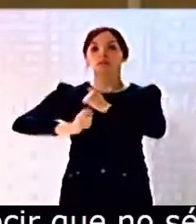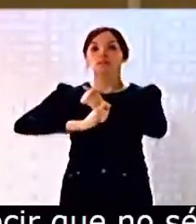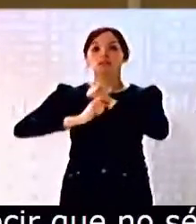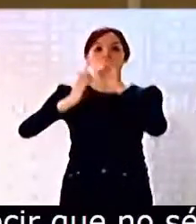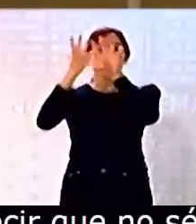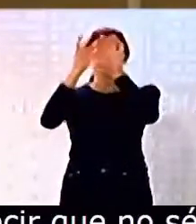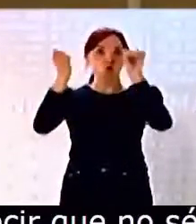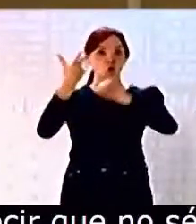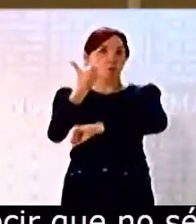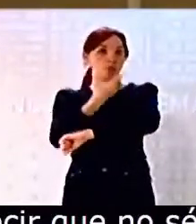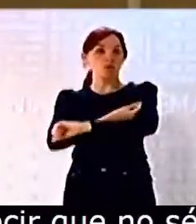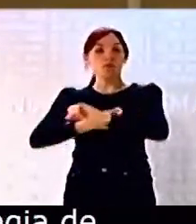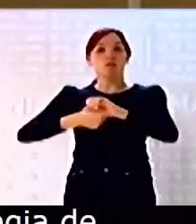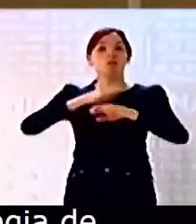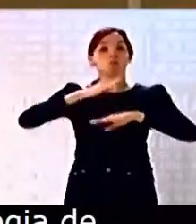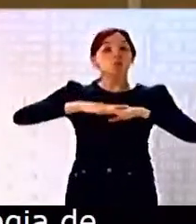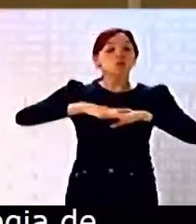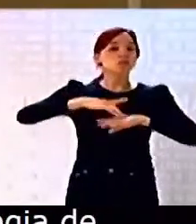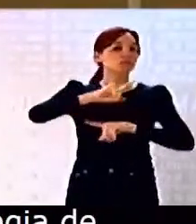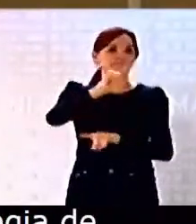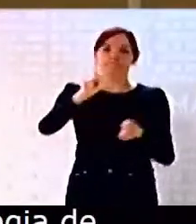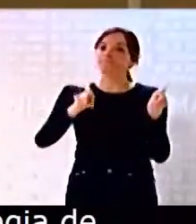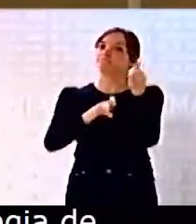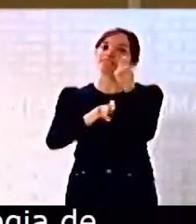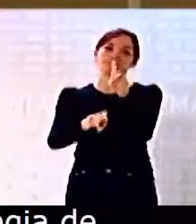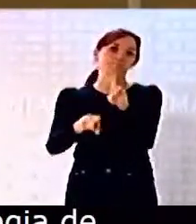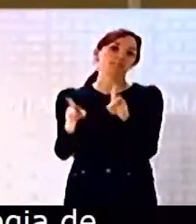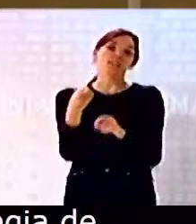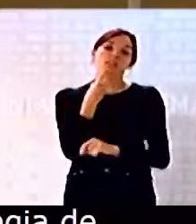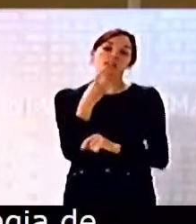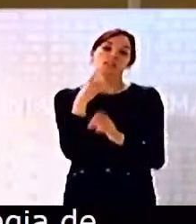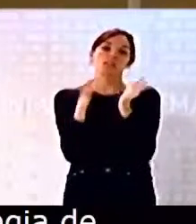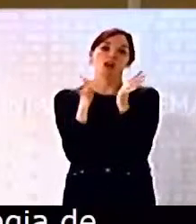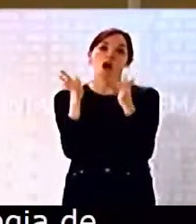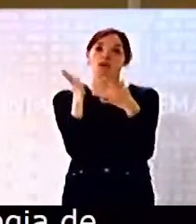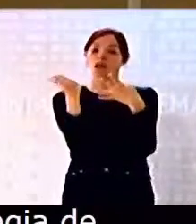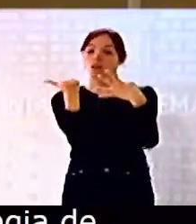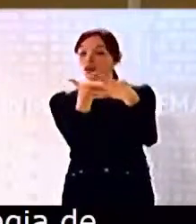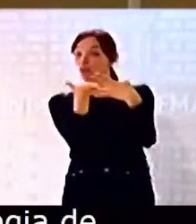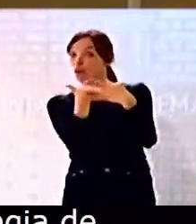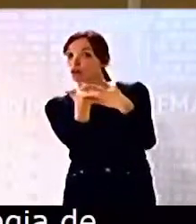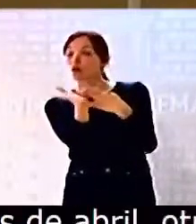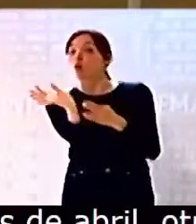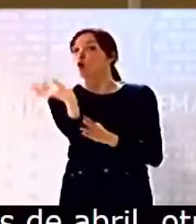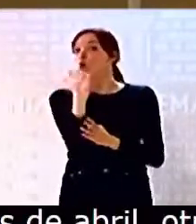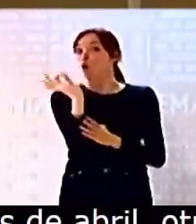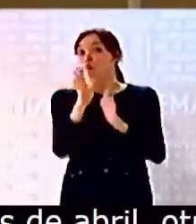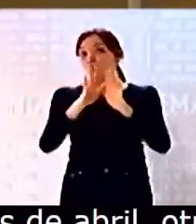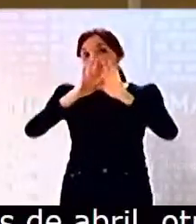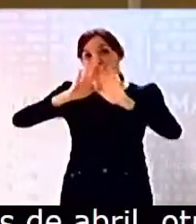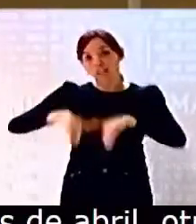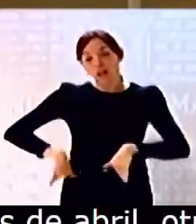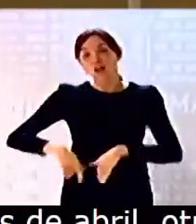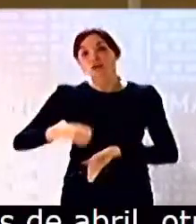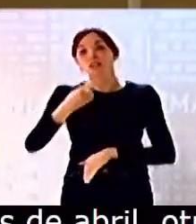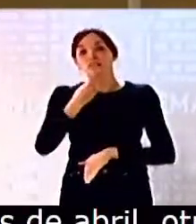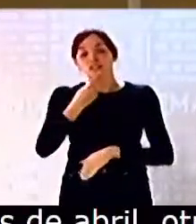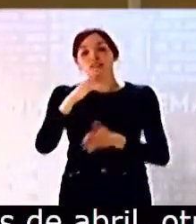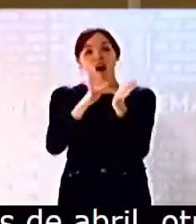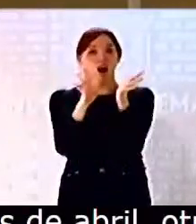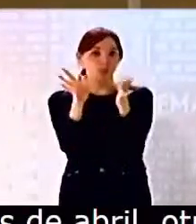vacunación. Se habla de que llegará a mediados del mes de abril, otros hablan de que llegará a finales del mes de